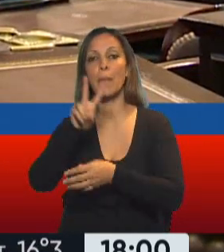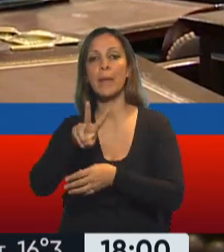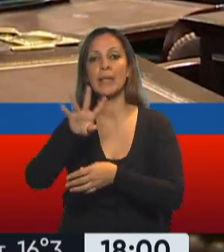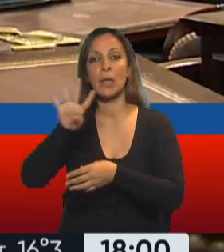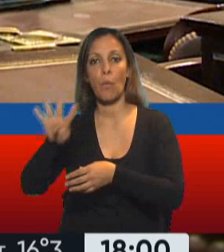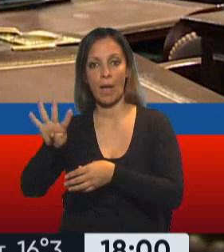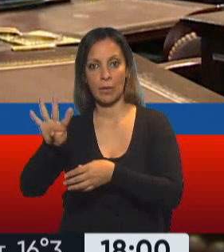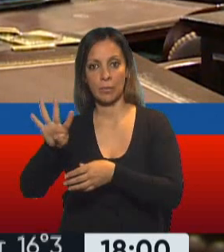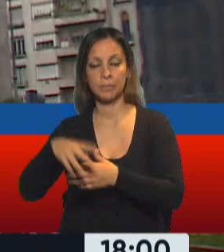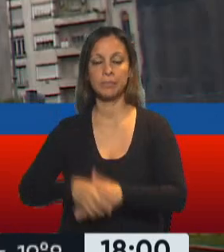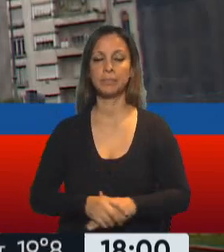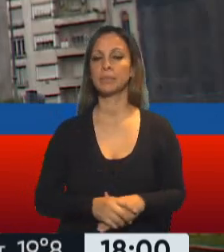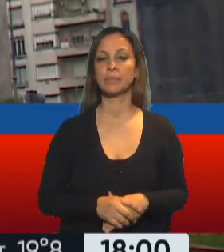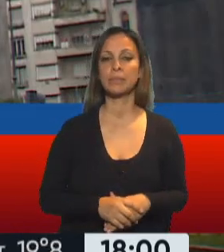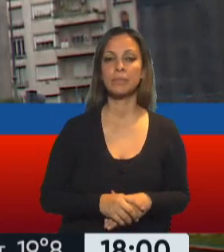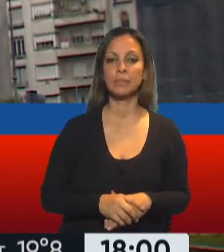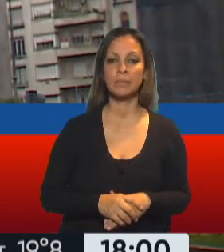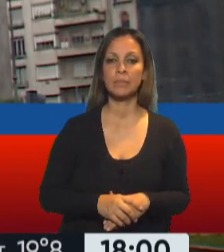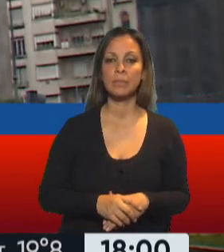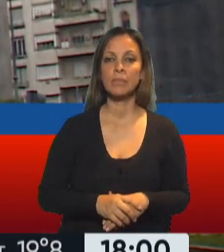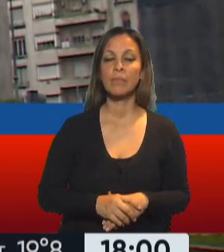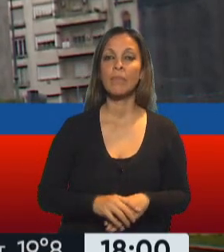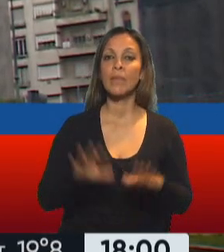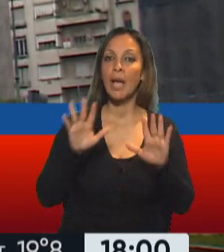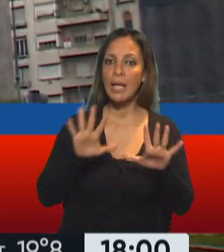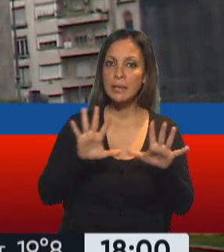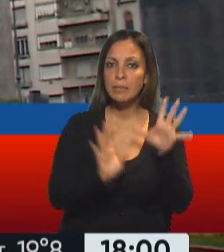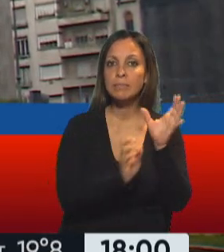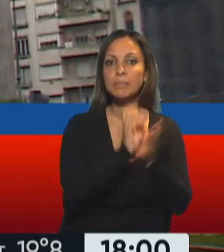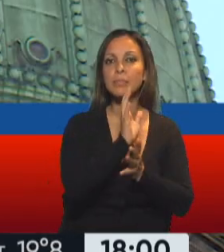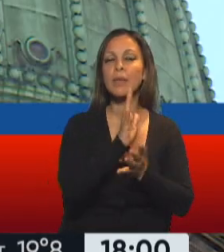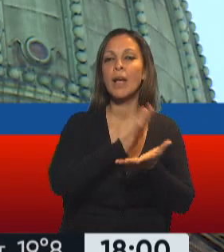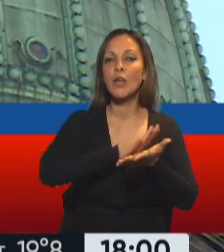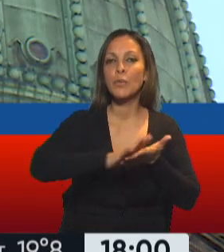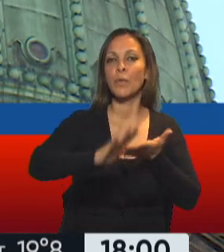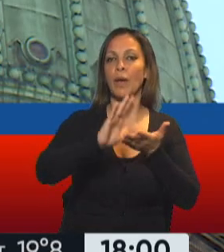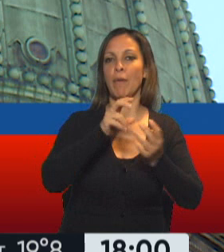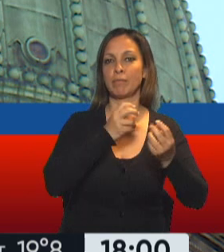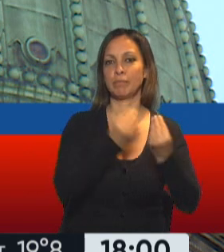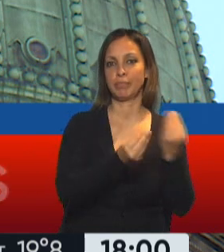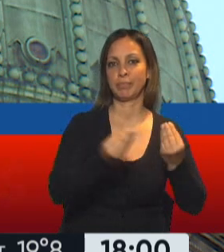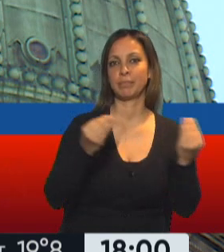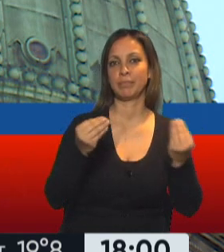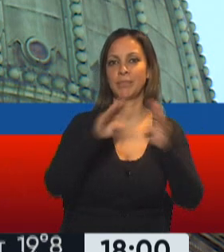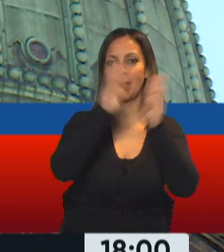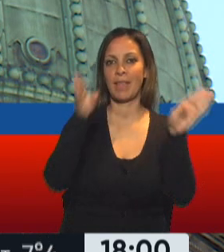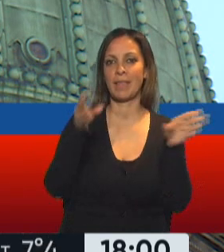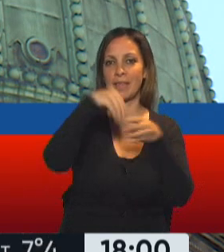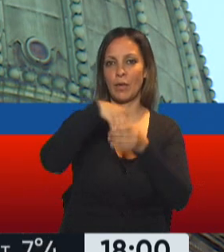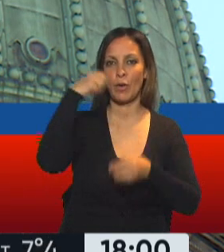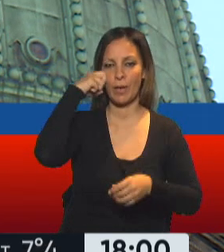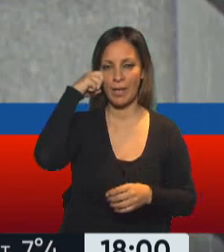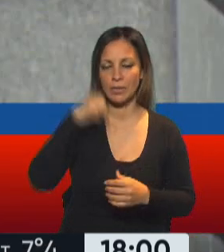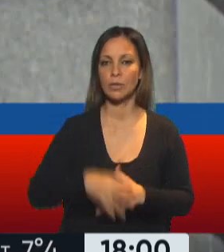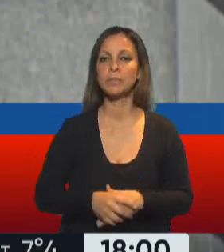54 escaños. Se formará así el nuevo mapa político en el Congreso Nacional. Recordemos